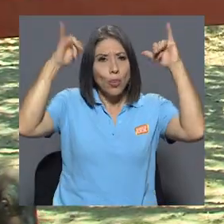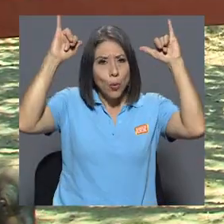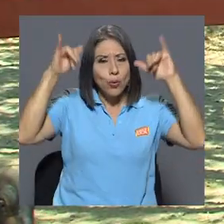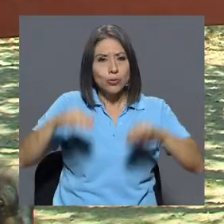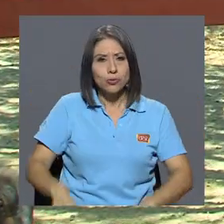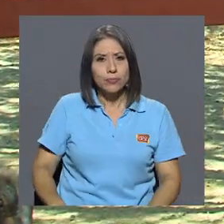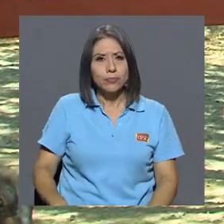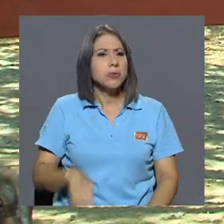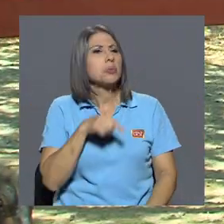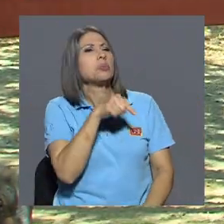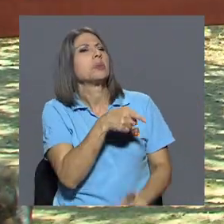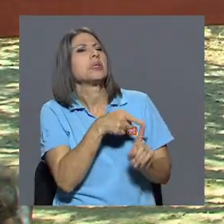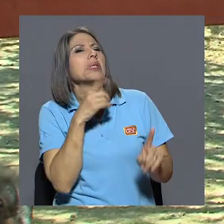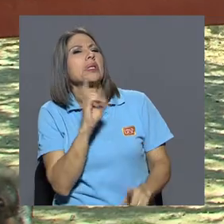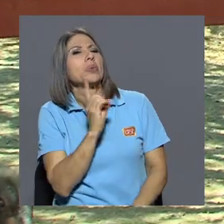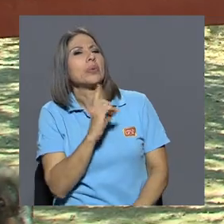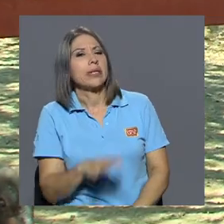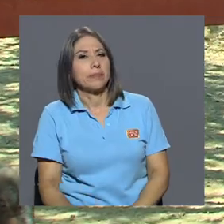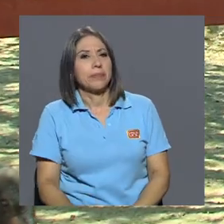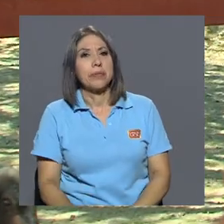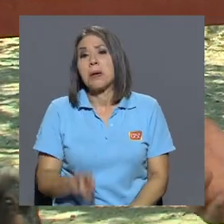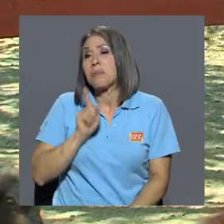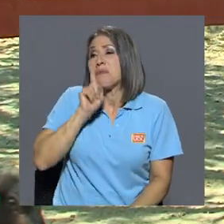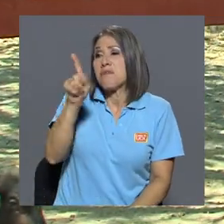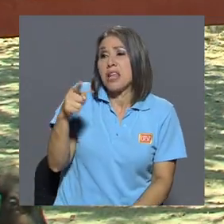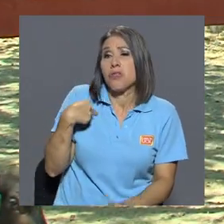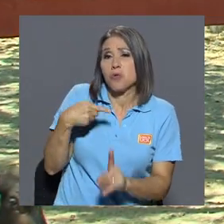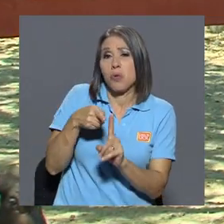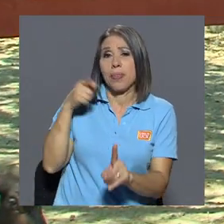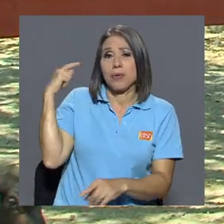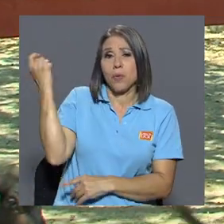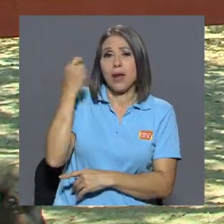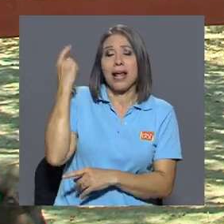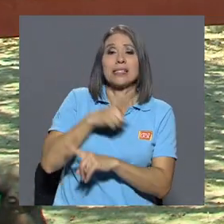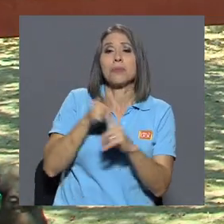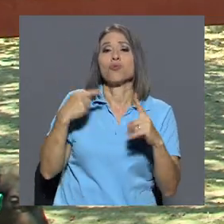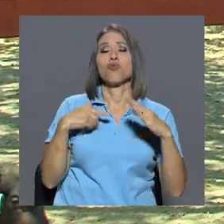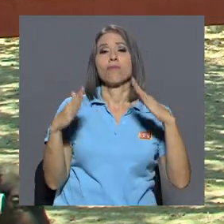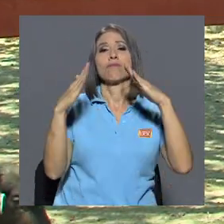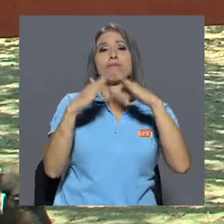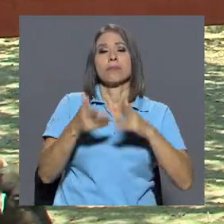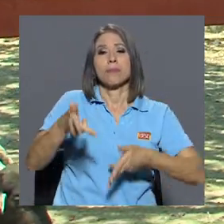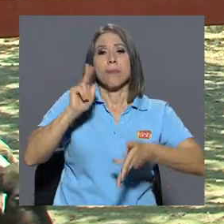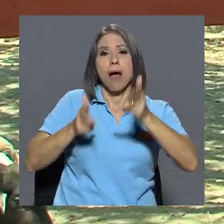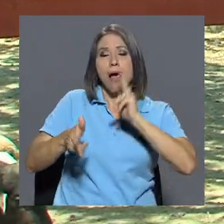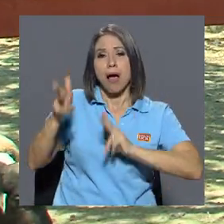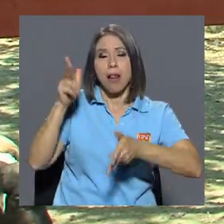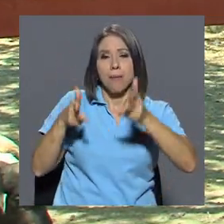¿De dónde sos? Le digo, yo en realidad soy guanacasteco, pero vivo en Palmares.